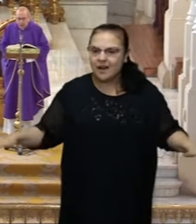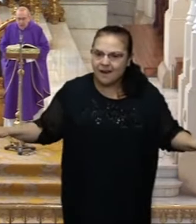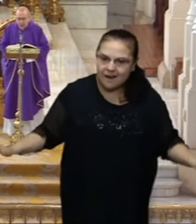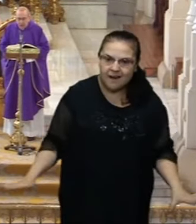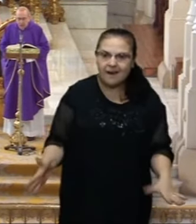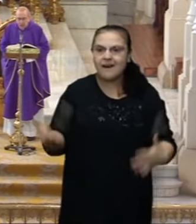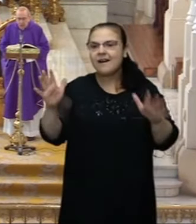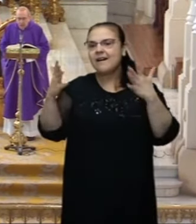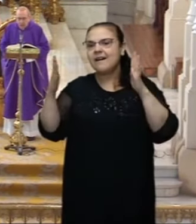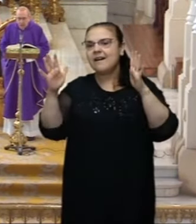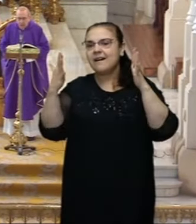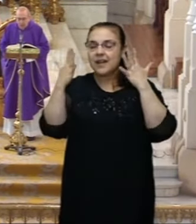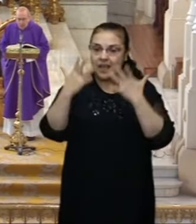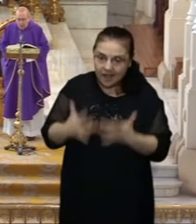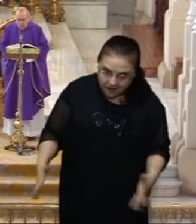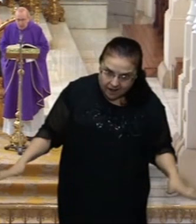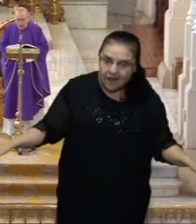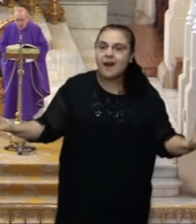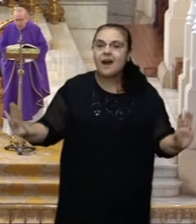aleluya,